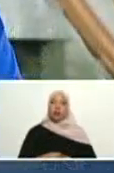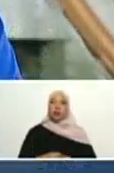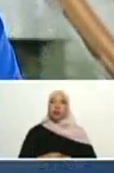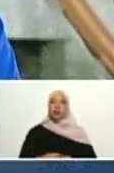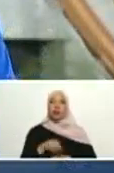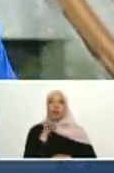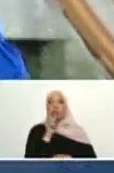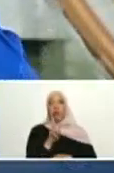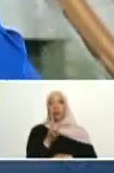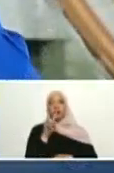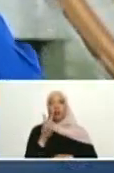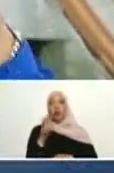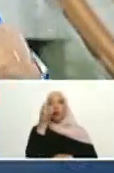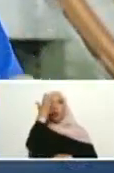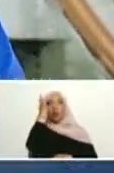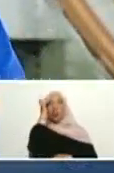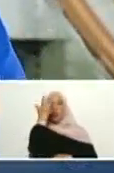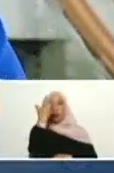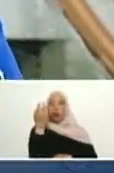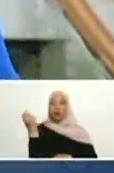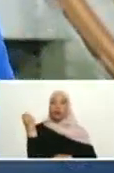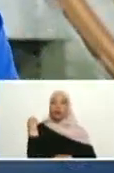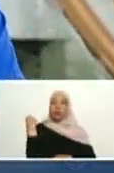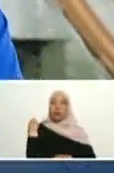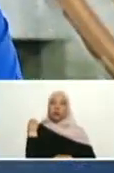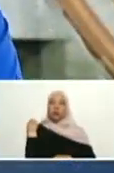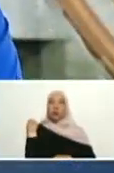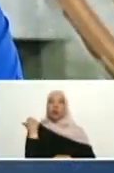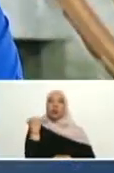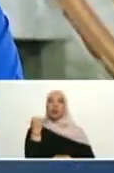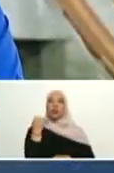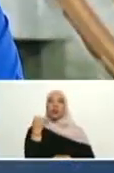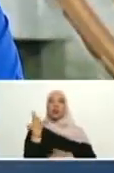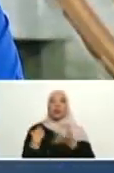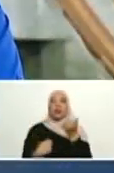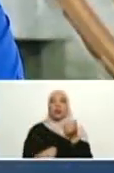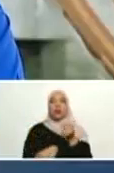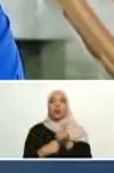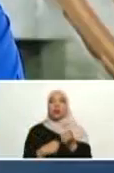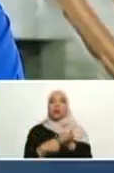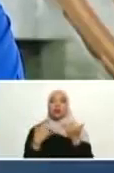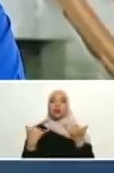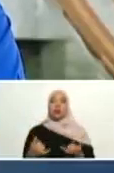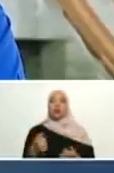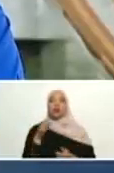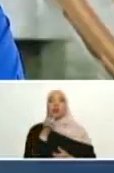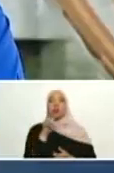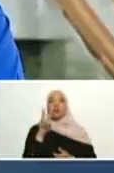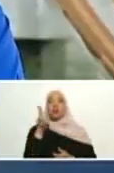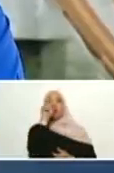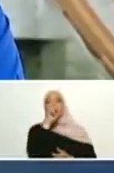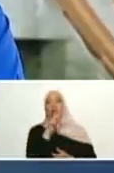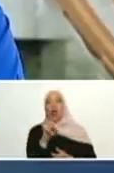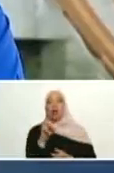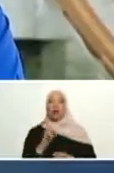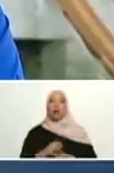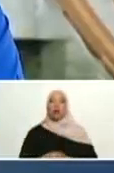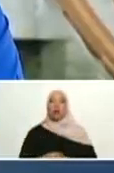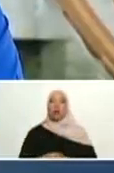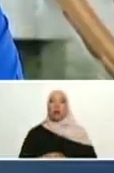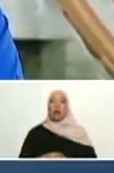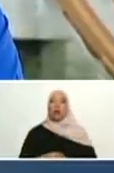22 de febrero. Ayer fue 21, ayer cumplí 32 años